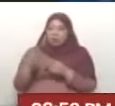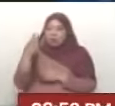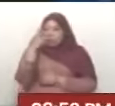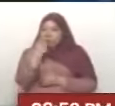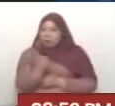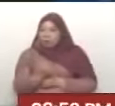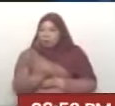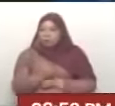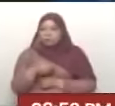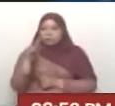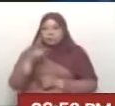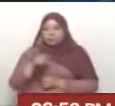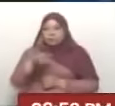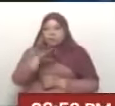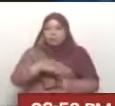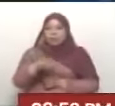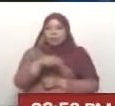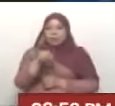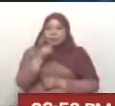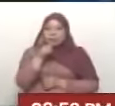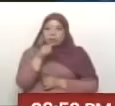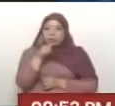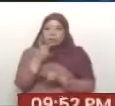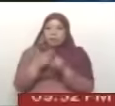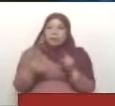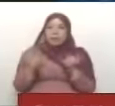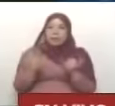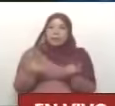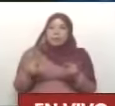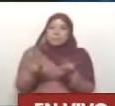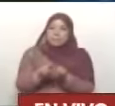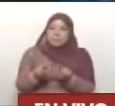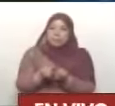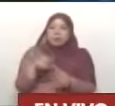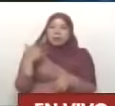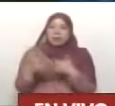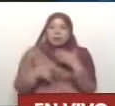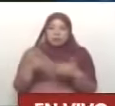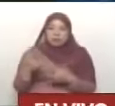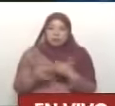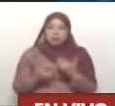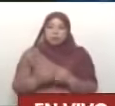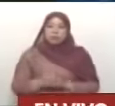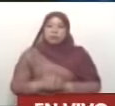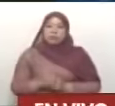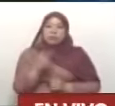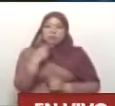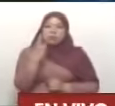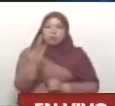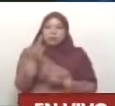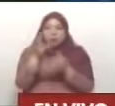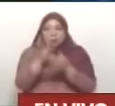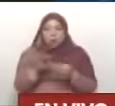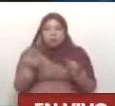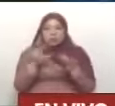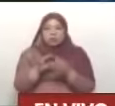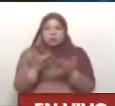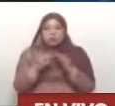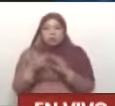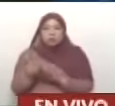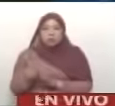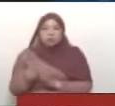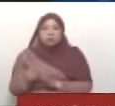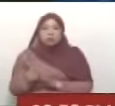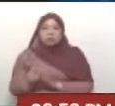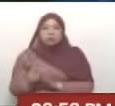pobreza, una necesidad básica insatisfecha. Pero con ellos mismos, con la articulación del vocero del Consejo Comunal, con la